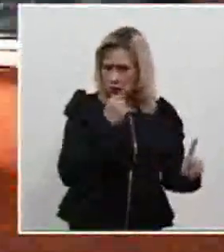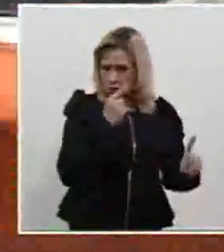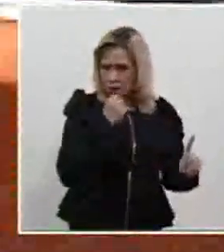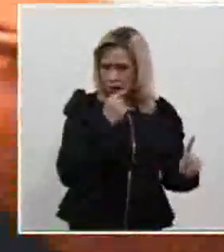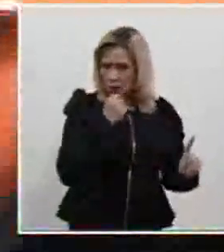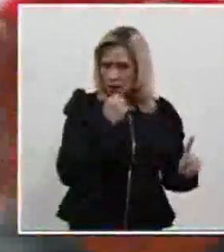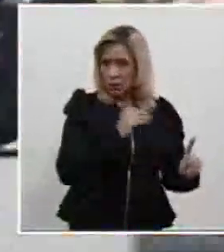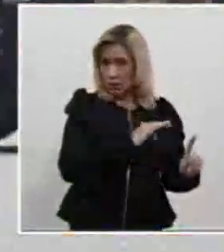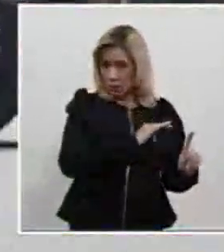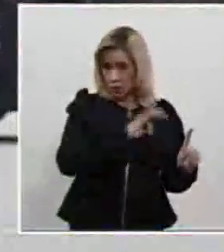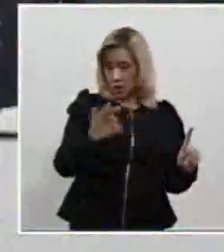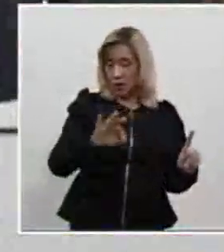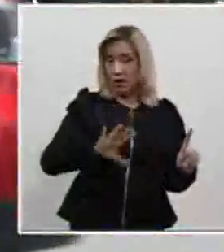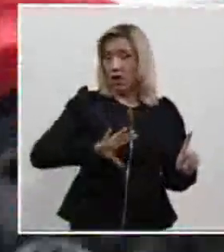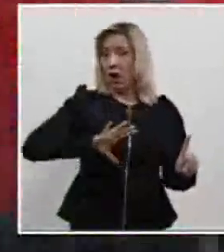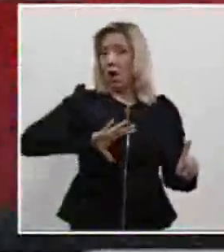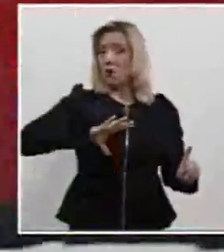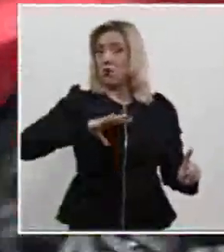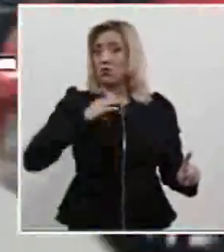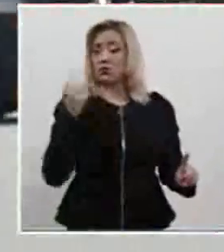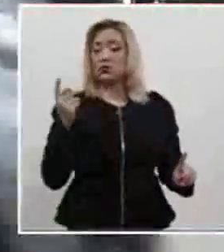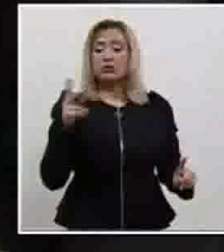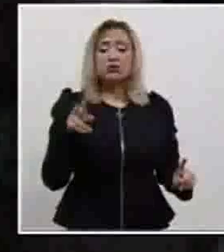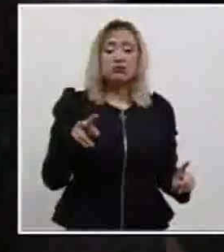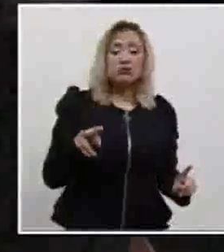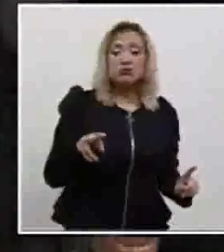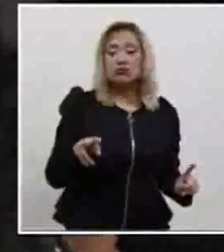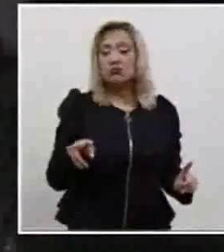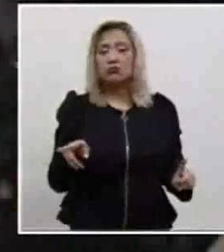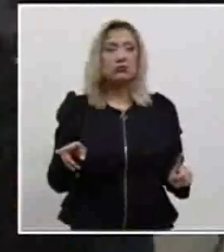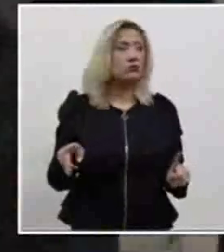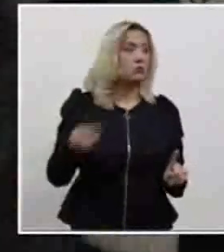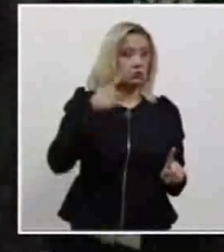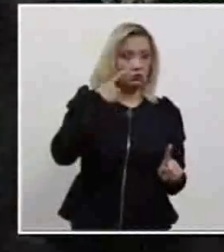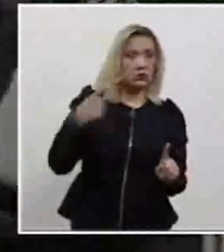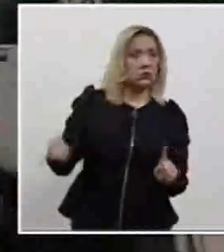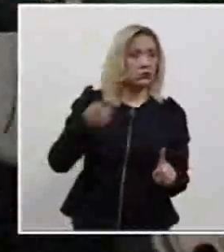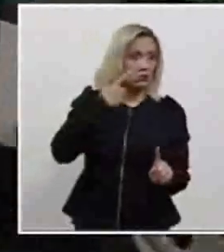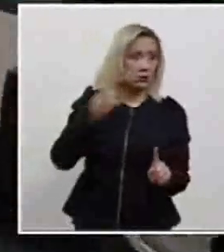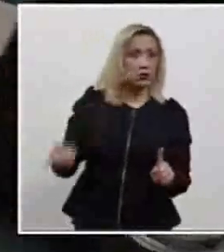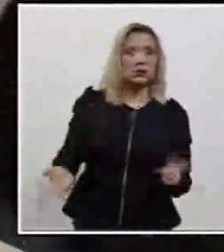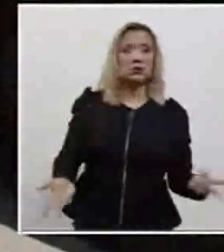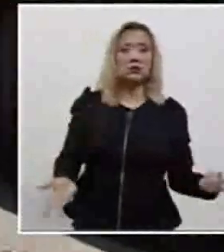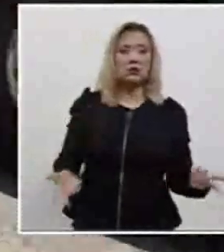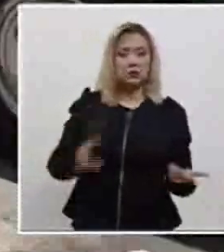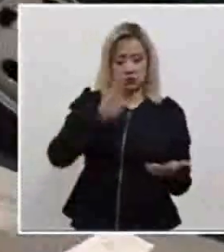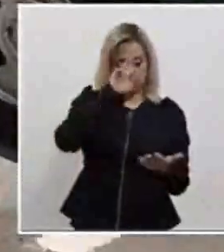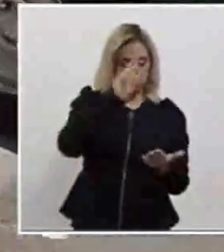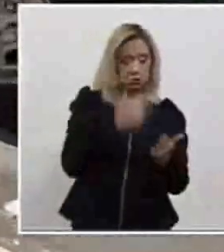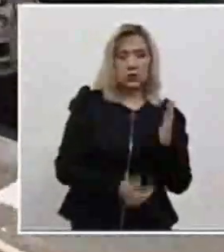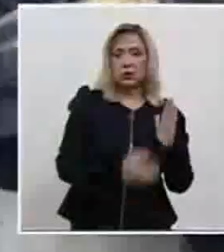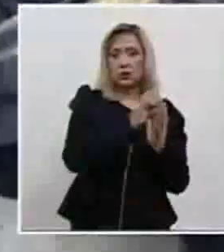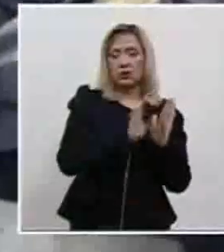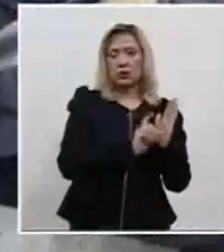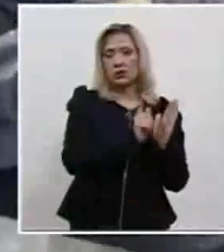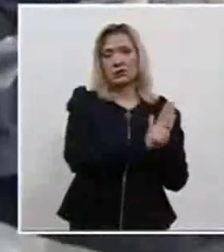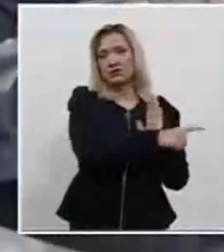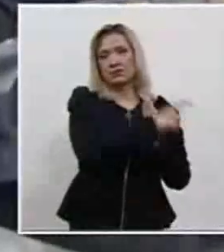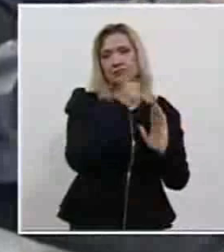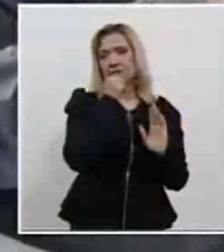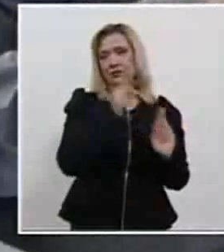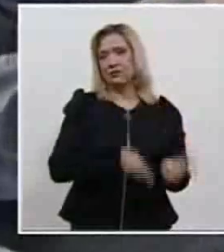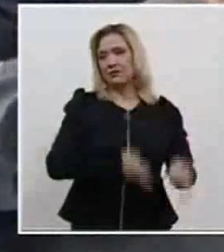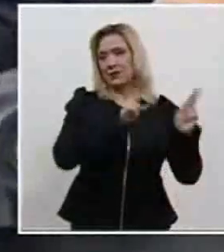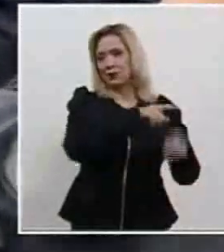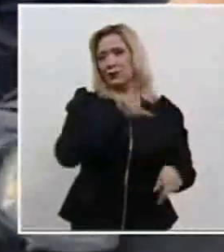que arbitrariamente califiquen si las manifestaciones se apegan a lo previsto en la Constitución. Además,